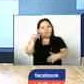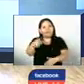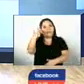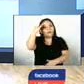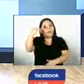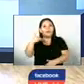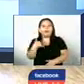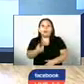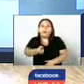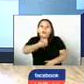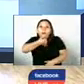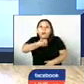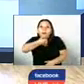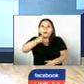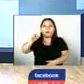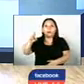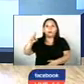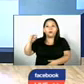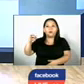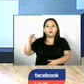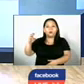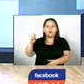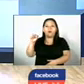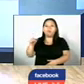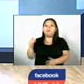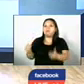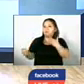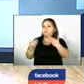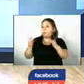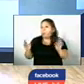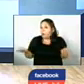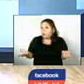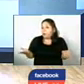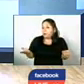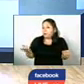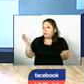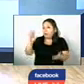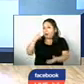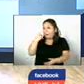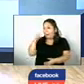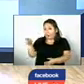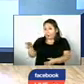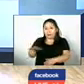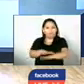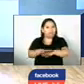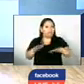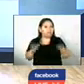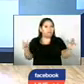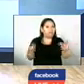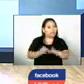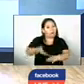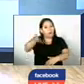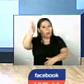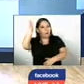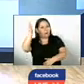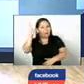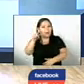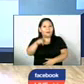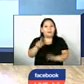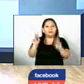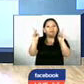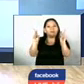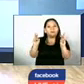cruz ella le da cobertura a las declaraciones que bueno como vemos recién han terminado de las autoridades hablando precisamente